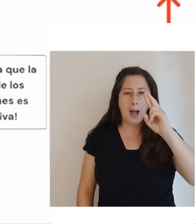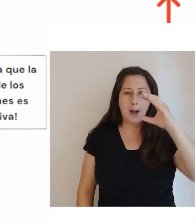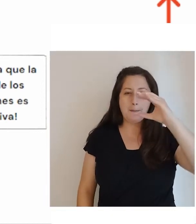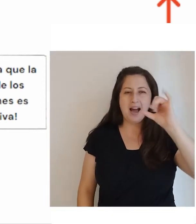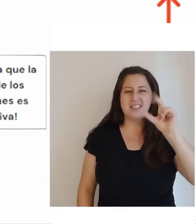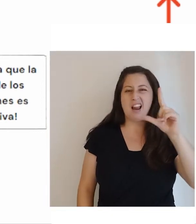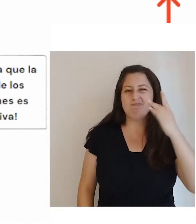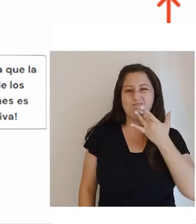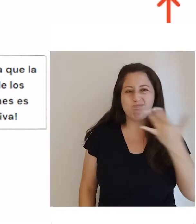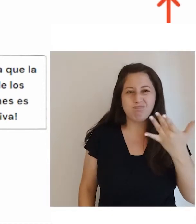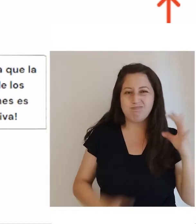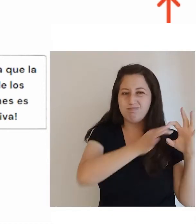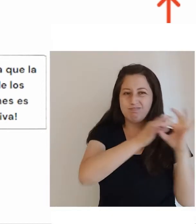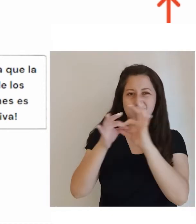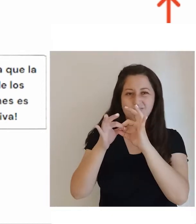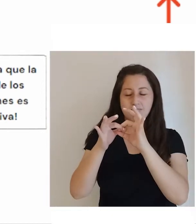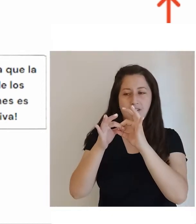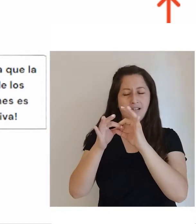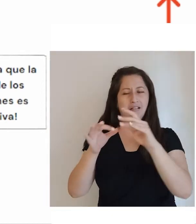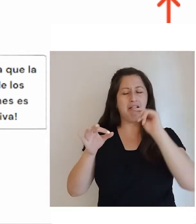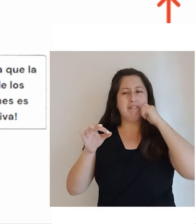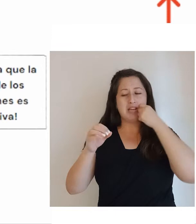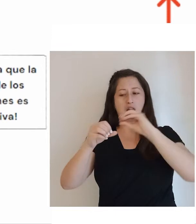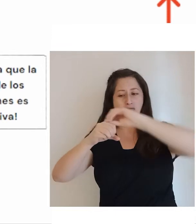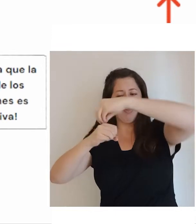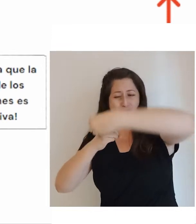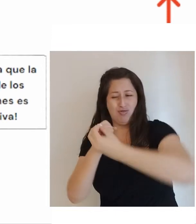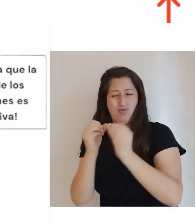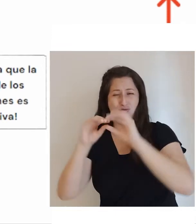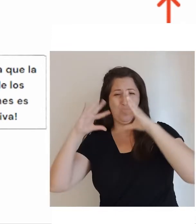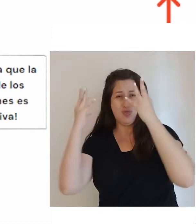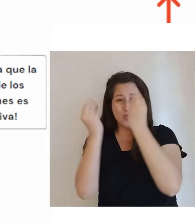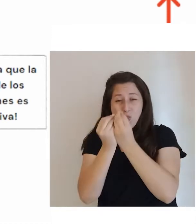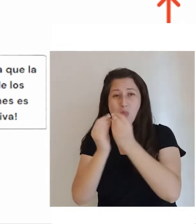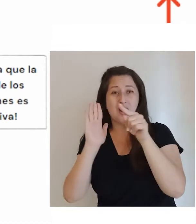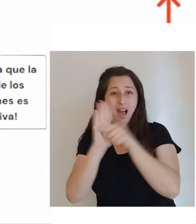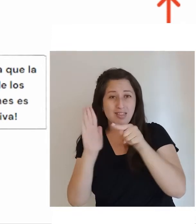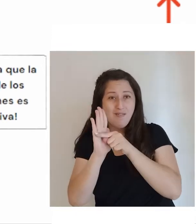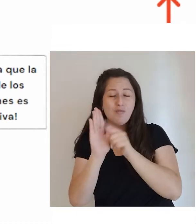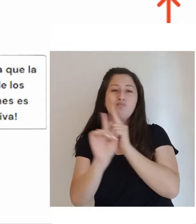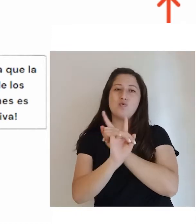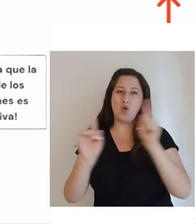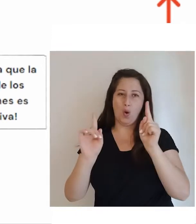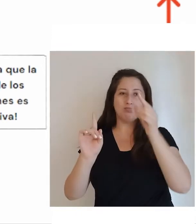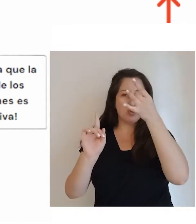Se considera parcial ya que no necesariamente será la carga de toda la